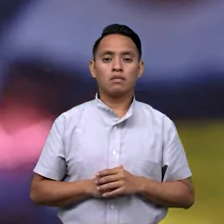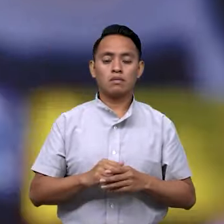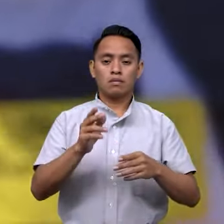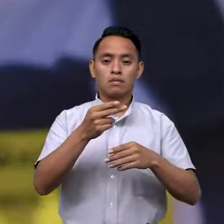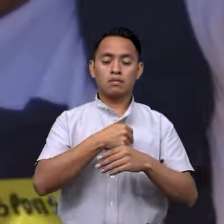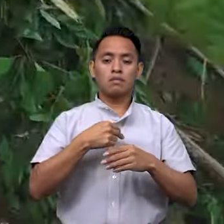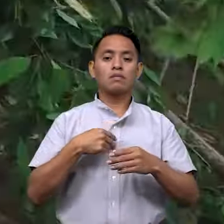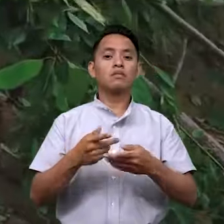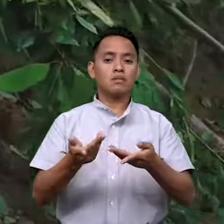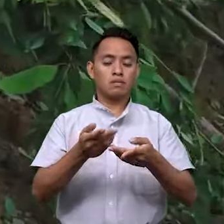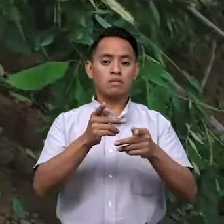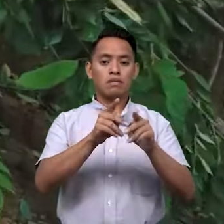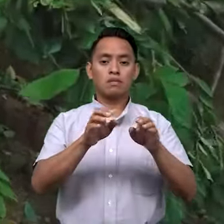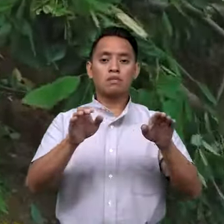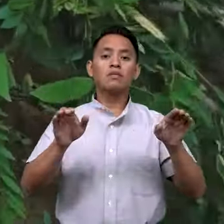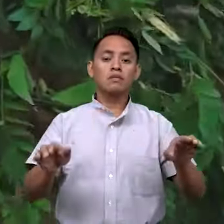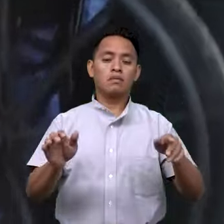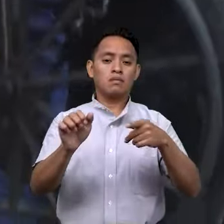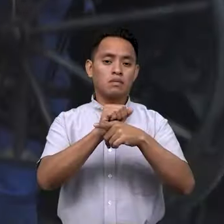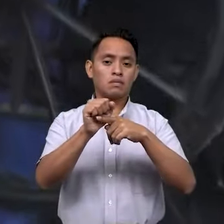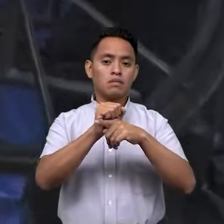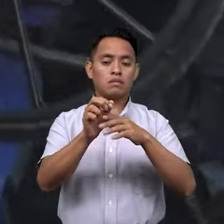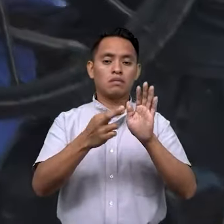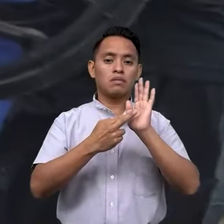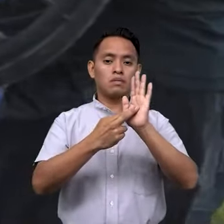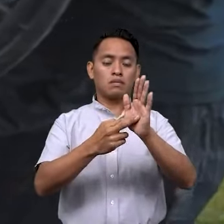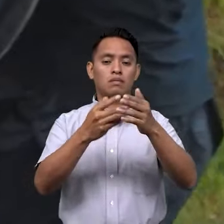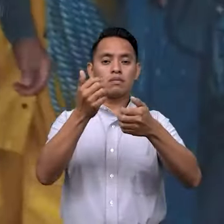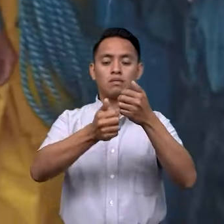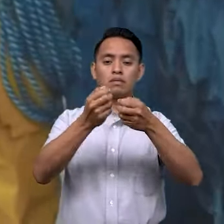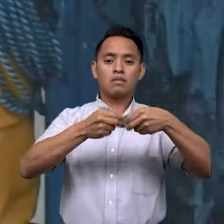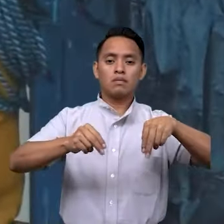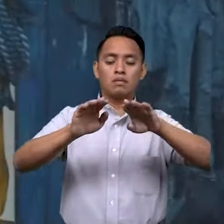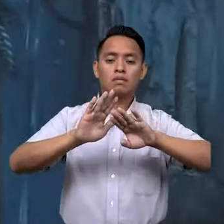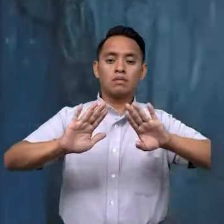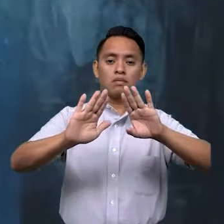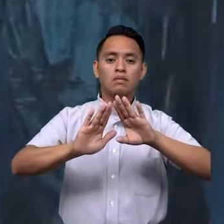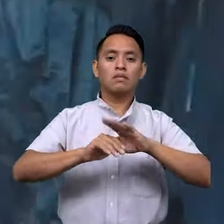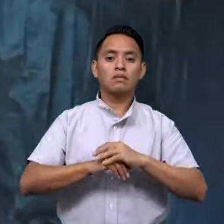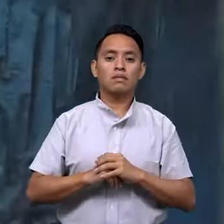Elaboremos y practiquemos nuestro plan comunitario de respuesta ante multiamenazas.